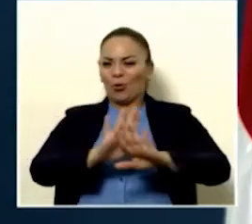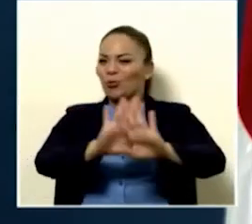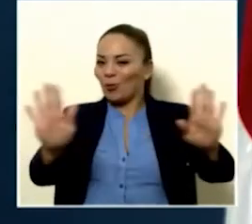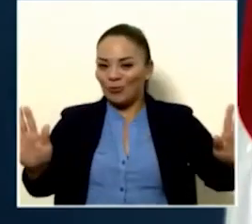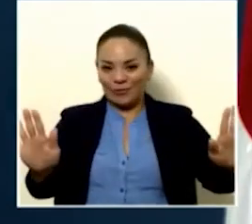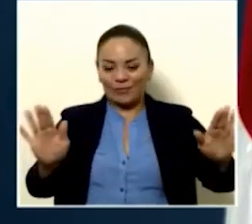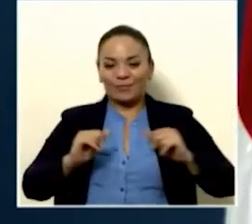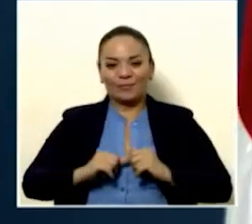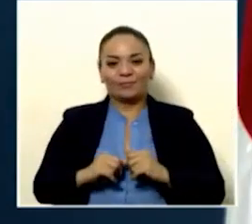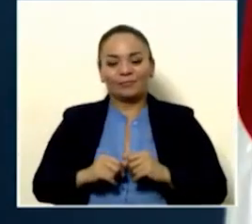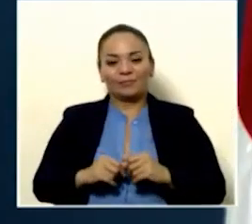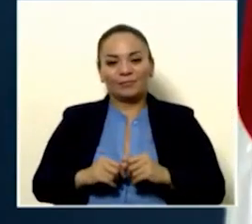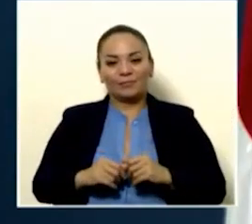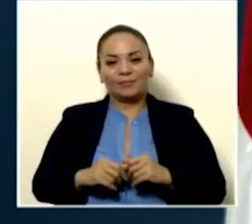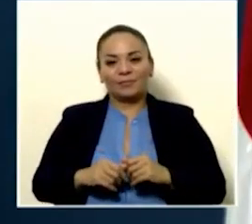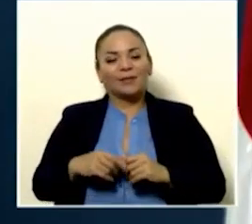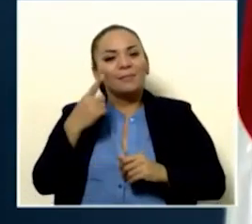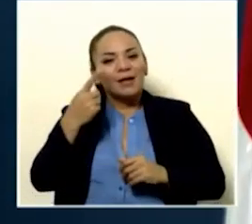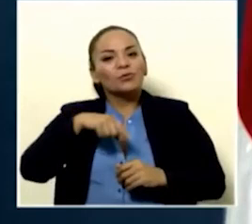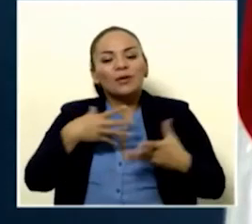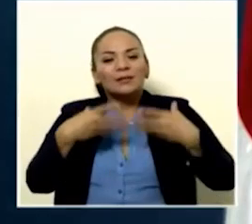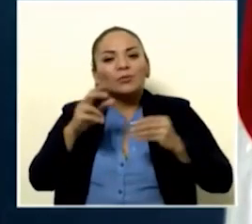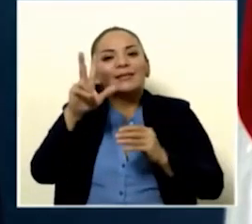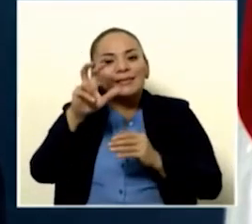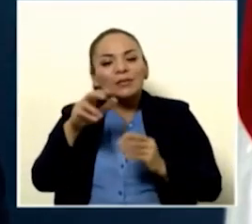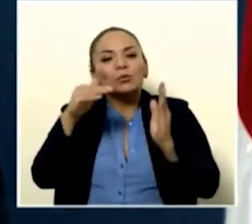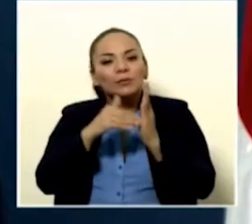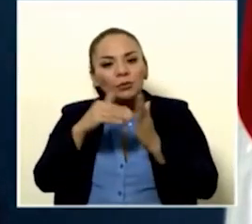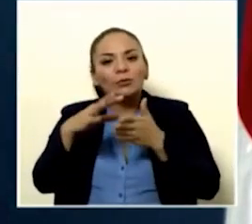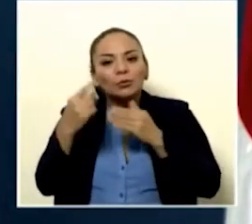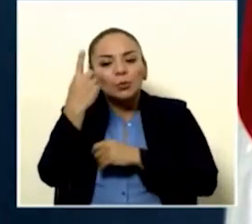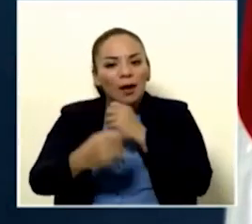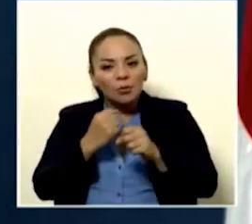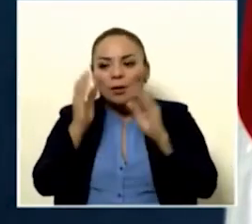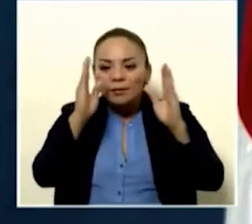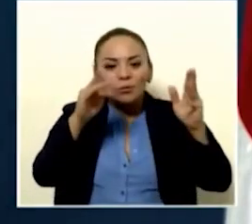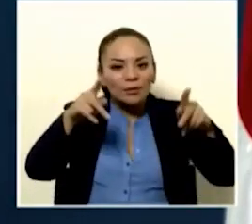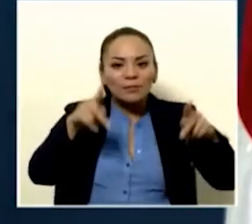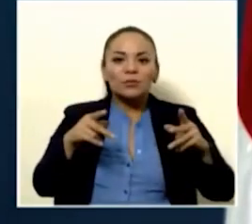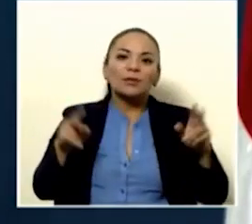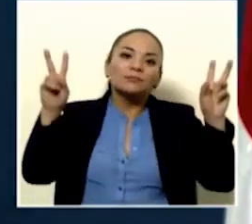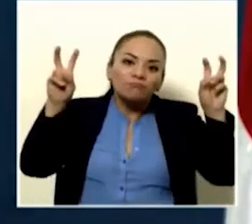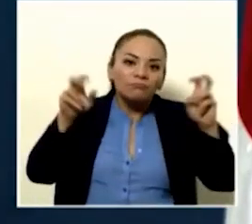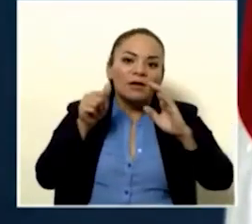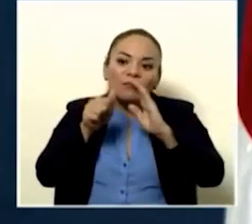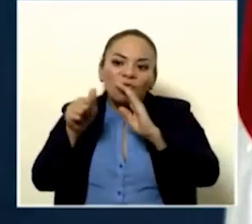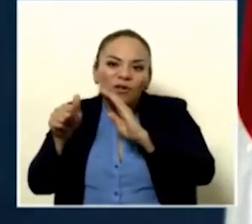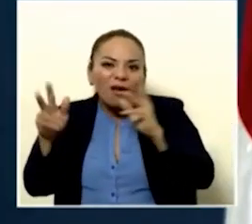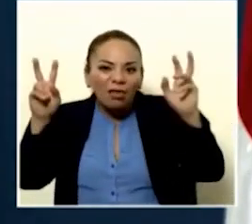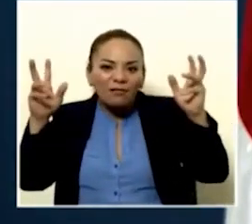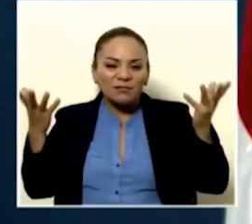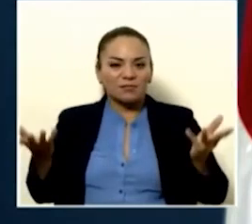Estamos gastando $300 millones al año en atender a esta gente que se hace